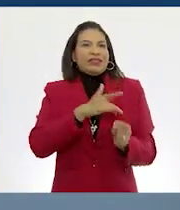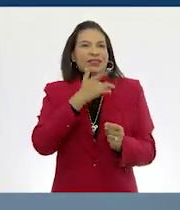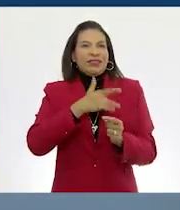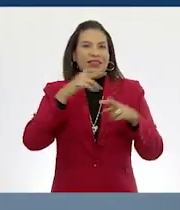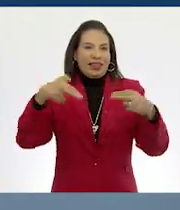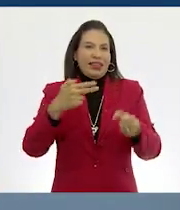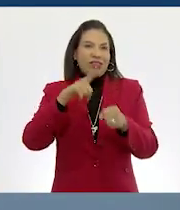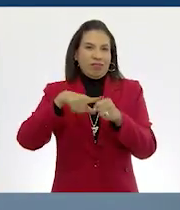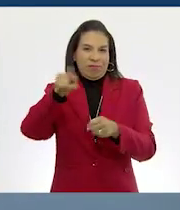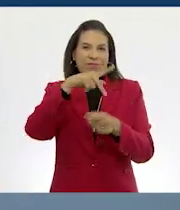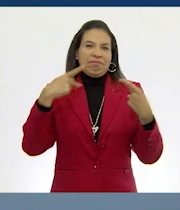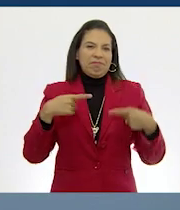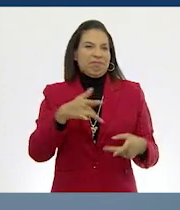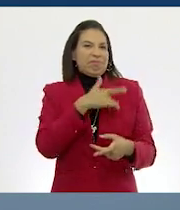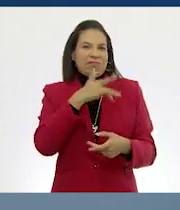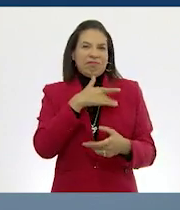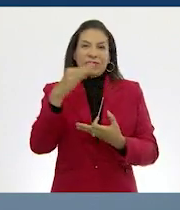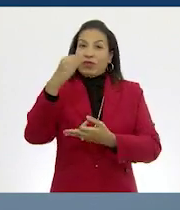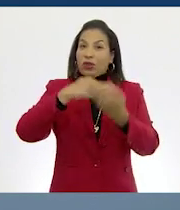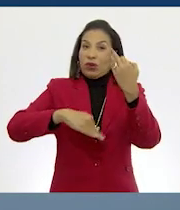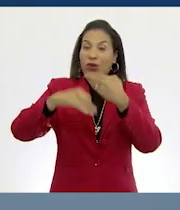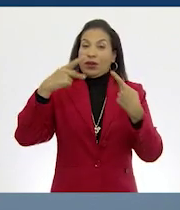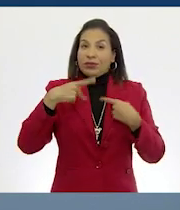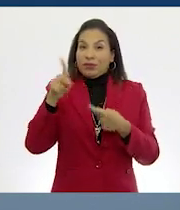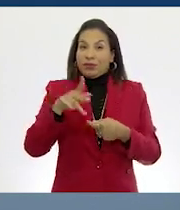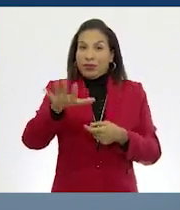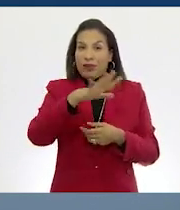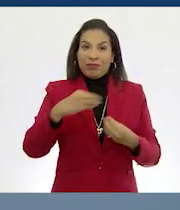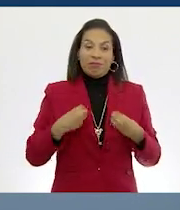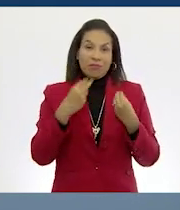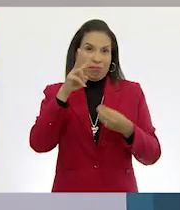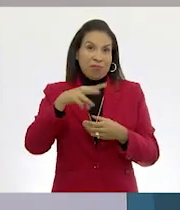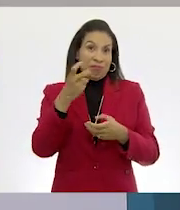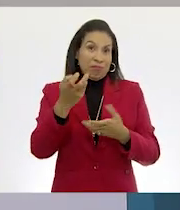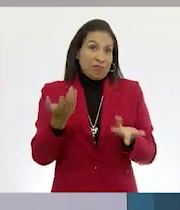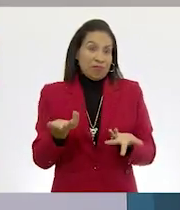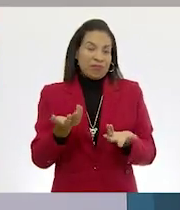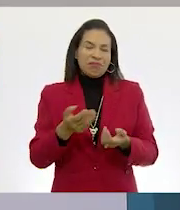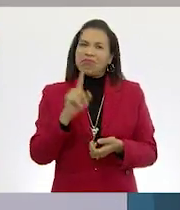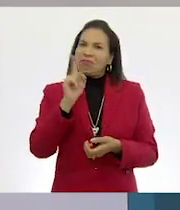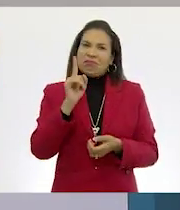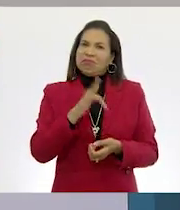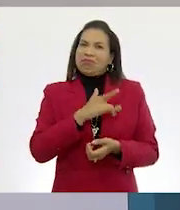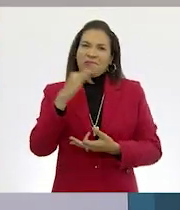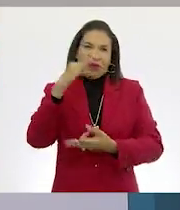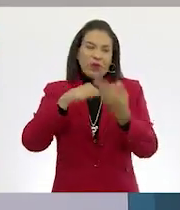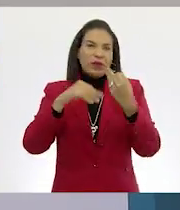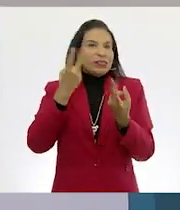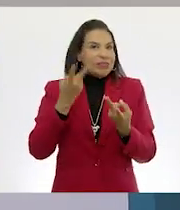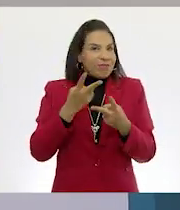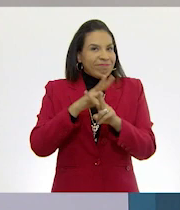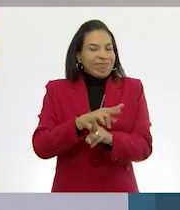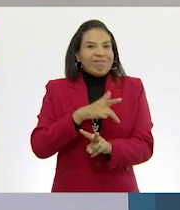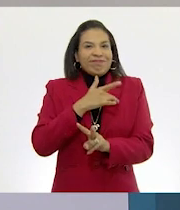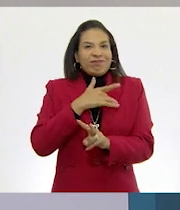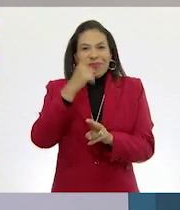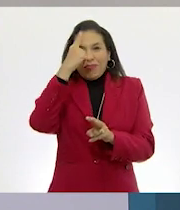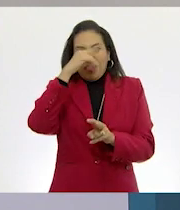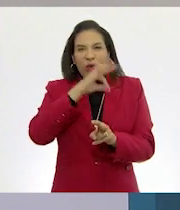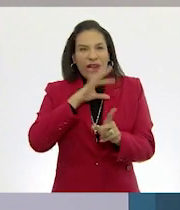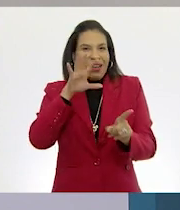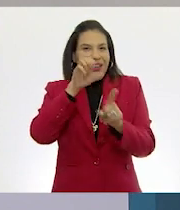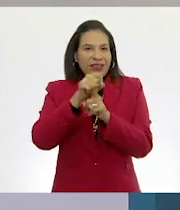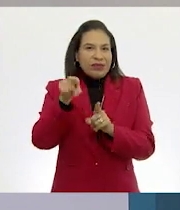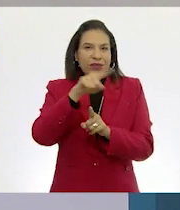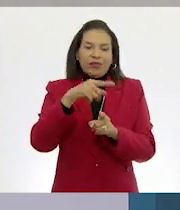sentimiento nacionalista entre toda la población, ¿verdad? Pues no, Ton. Al contrario. El camino para